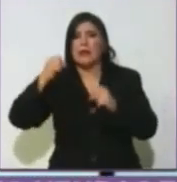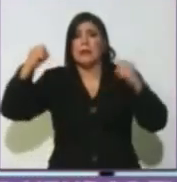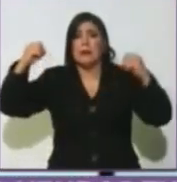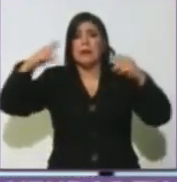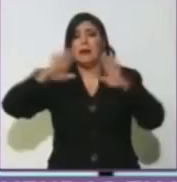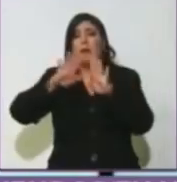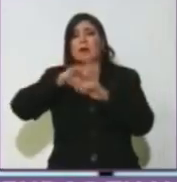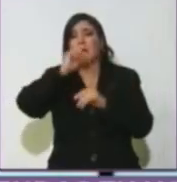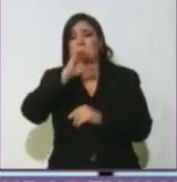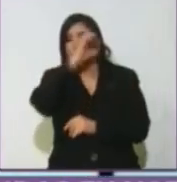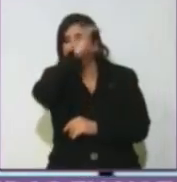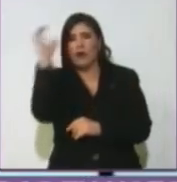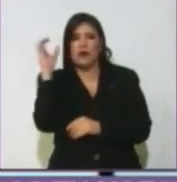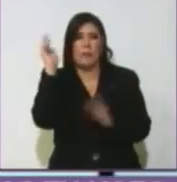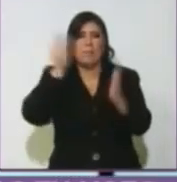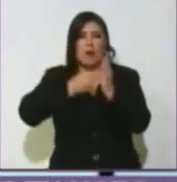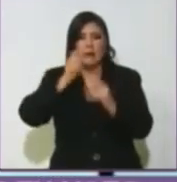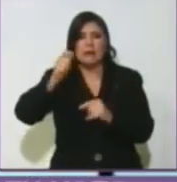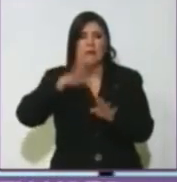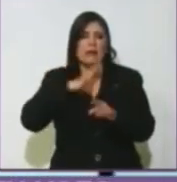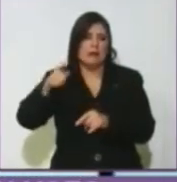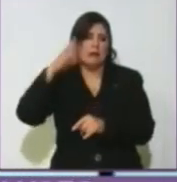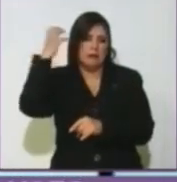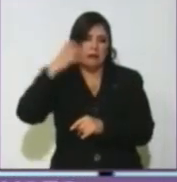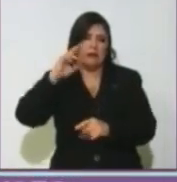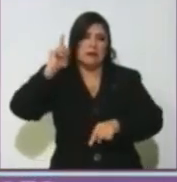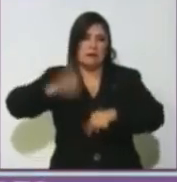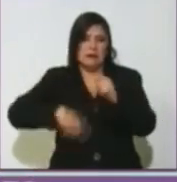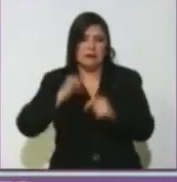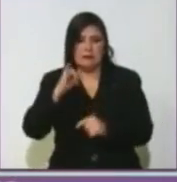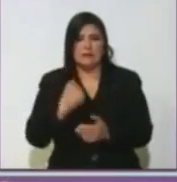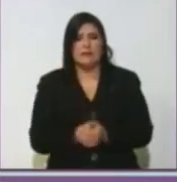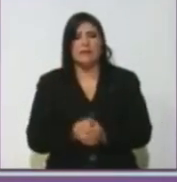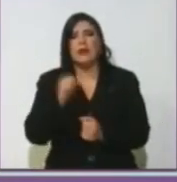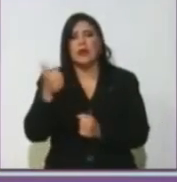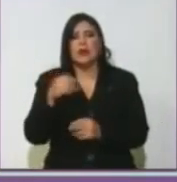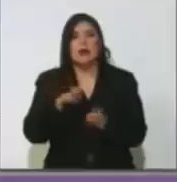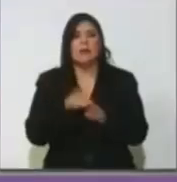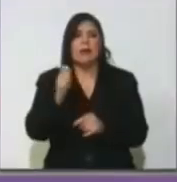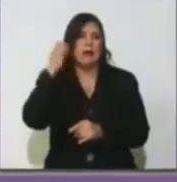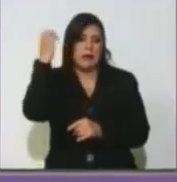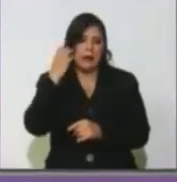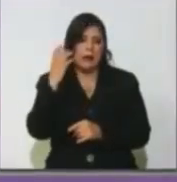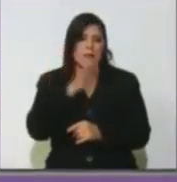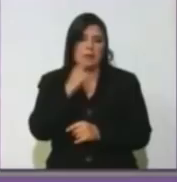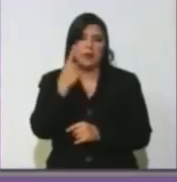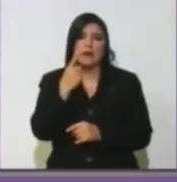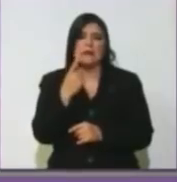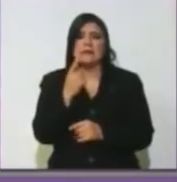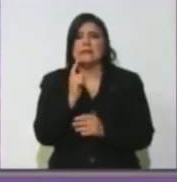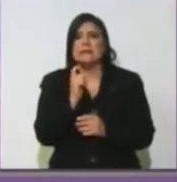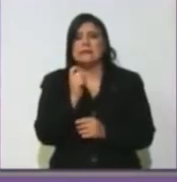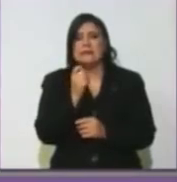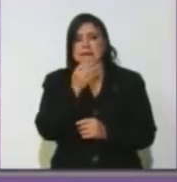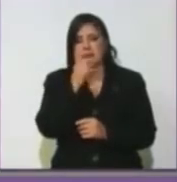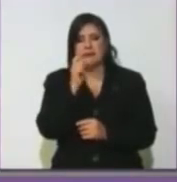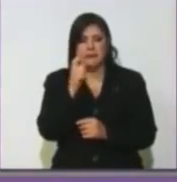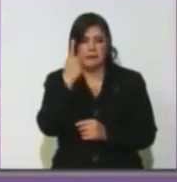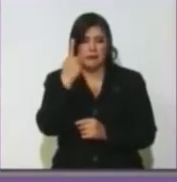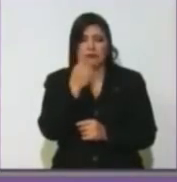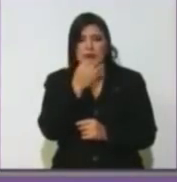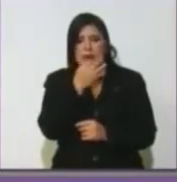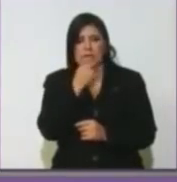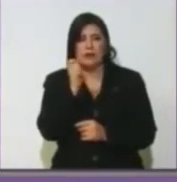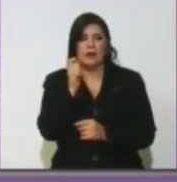clau de chino muy bien un minuto competido segundo del tiempo hablado delante claudia perdón un segundito nada más para que sepas tienes un minuto con